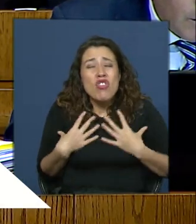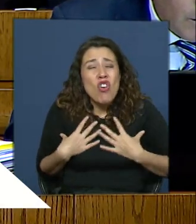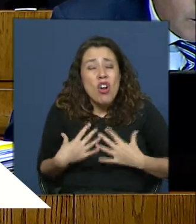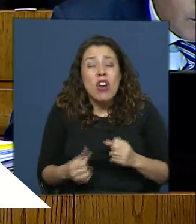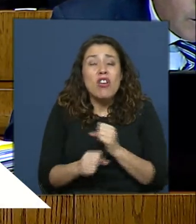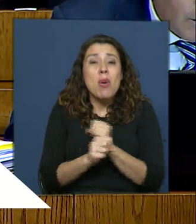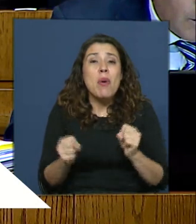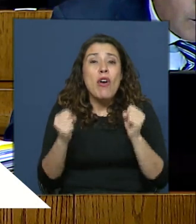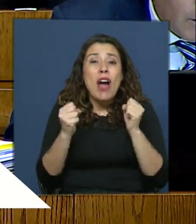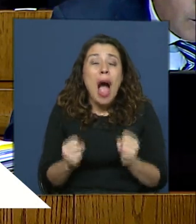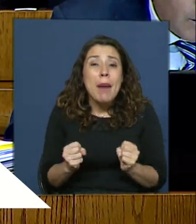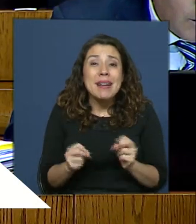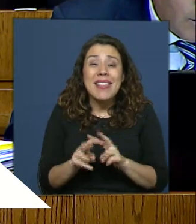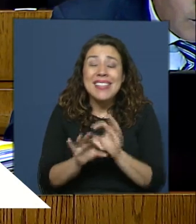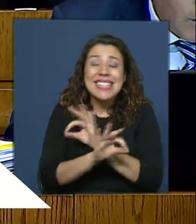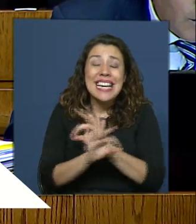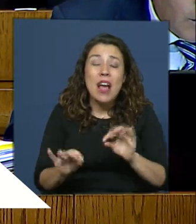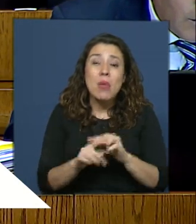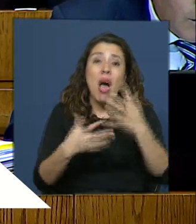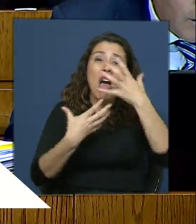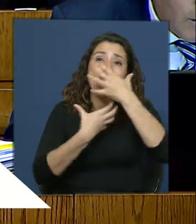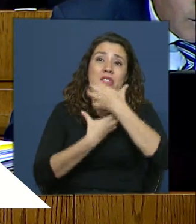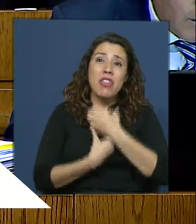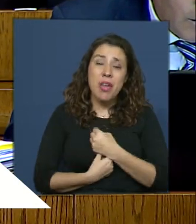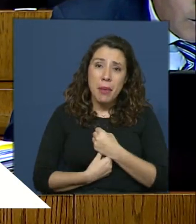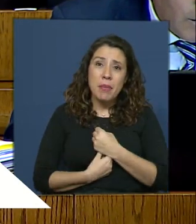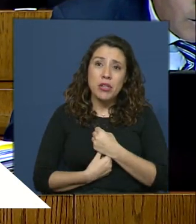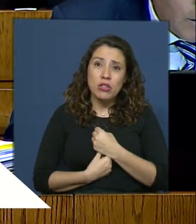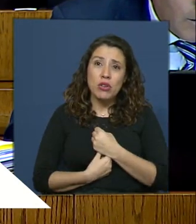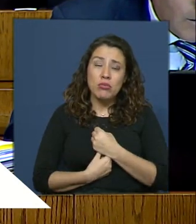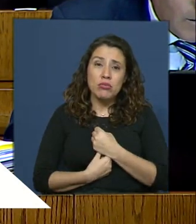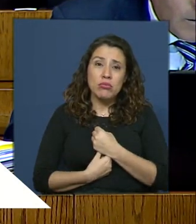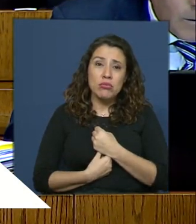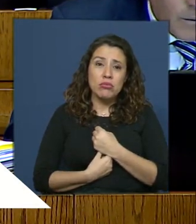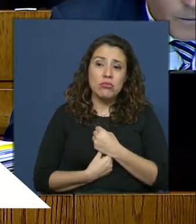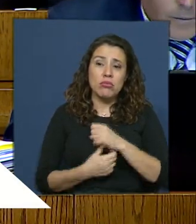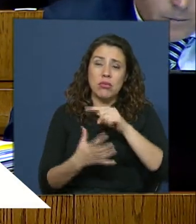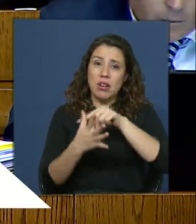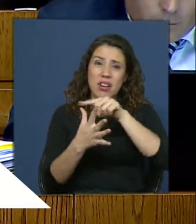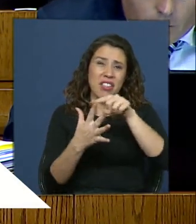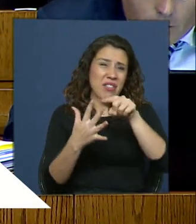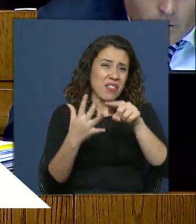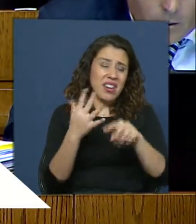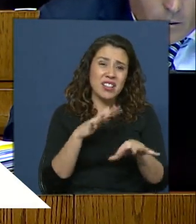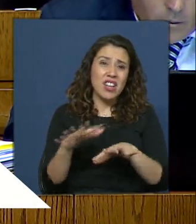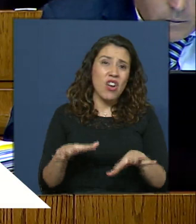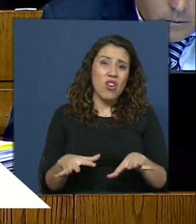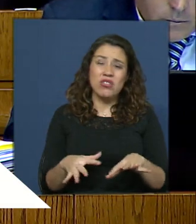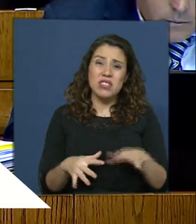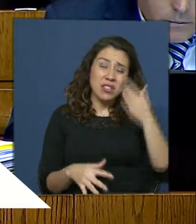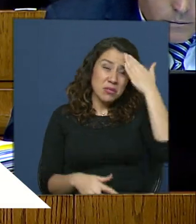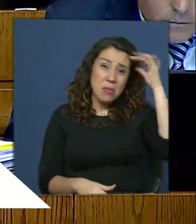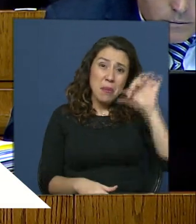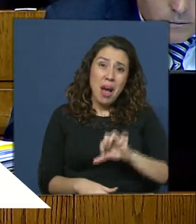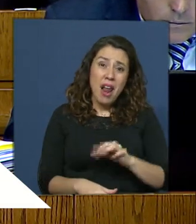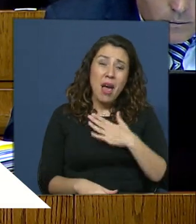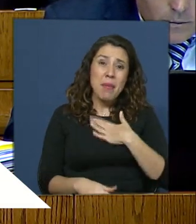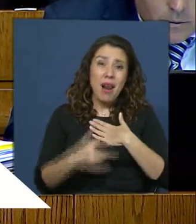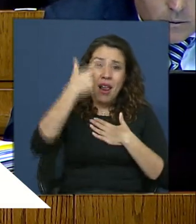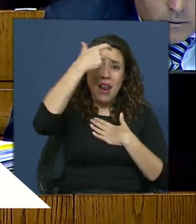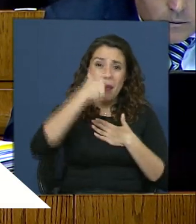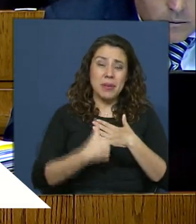de su capacidad física, depresiones y una serie de otros efectos negativos en su